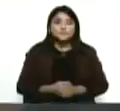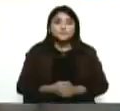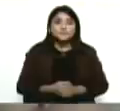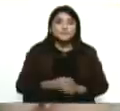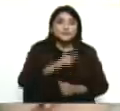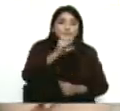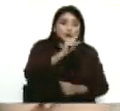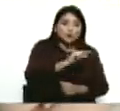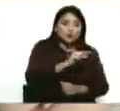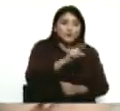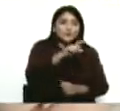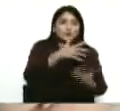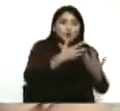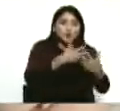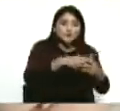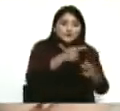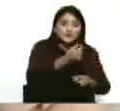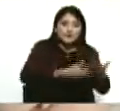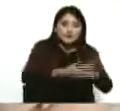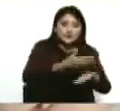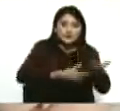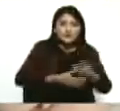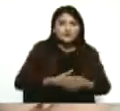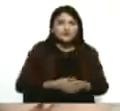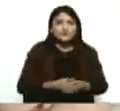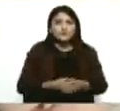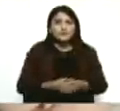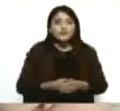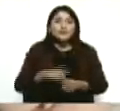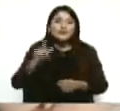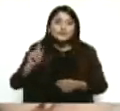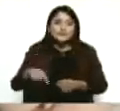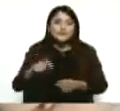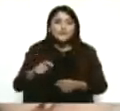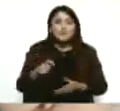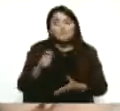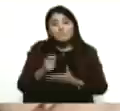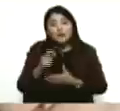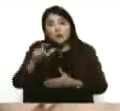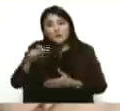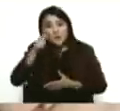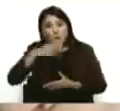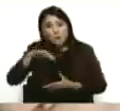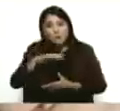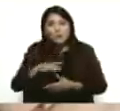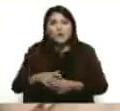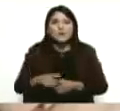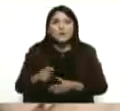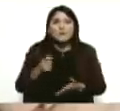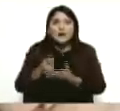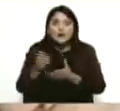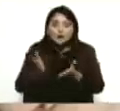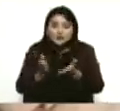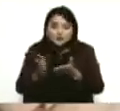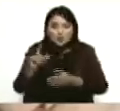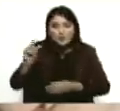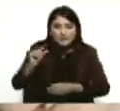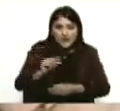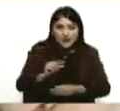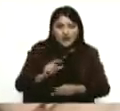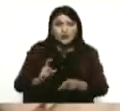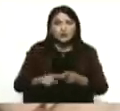y en manera directa reducir el pago que la gente hace de servicios, que la gente hace